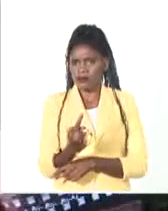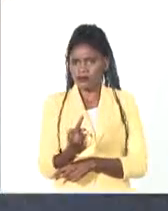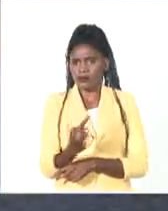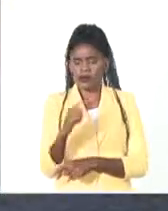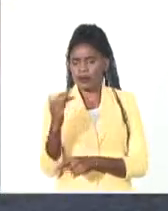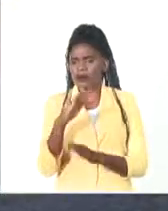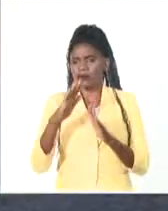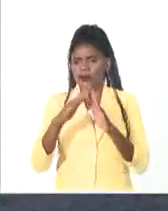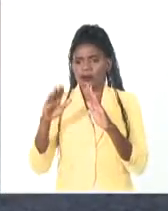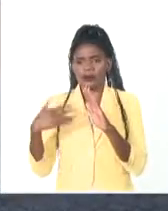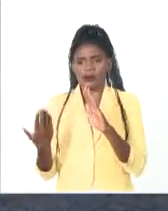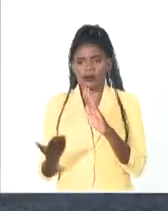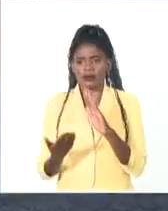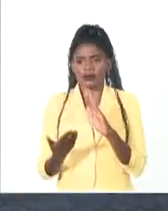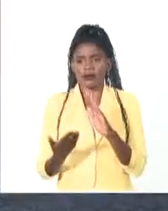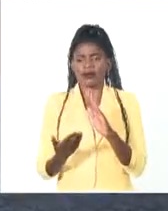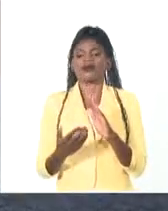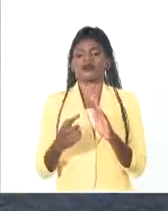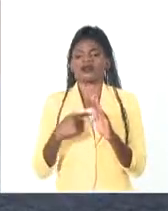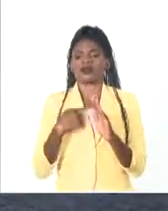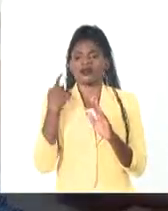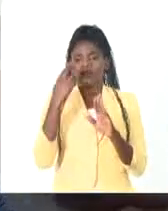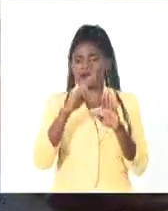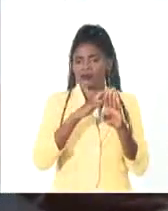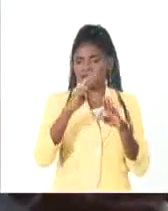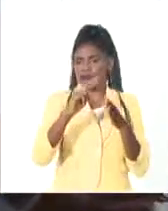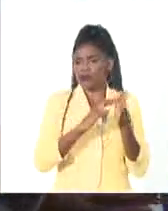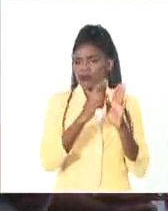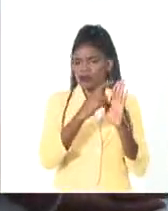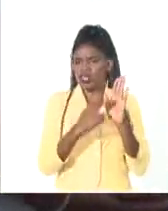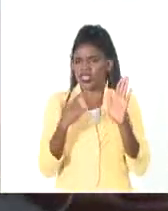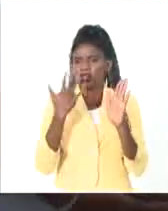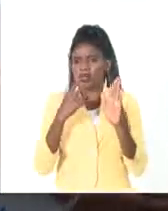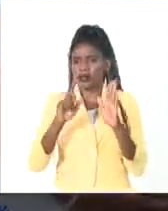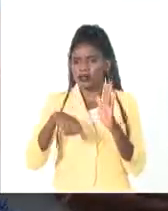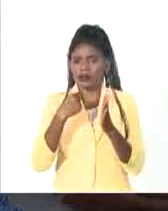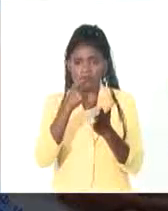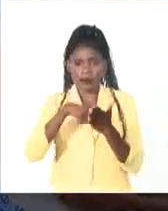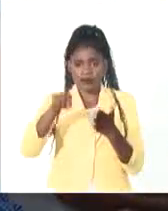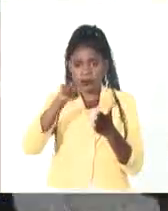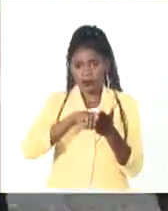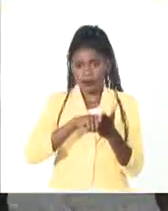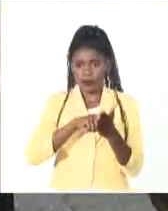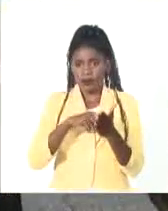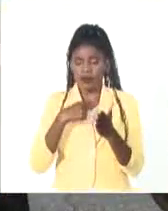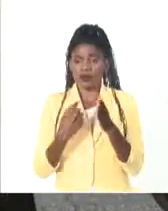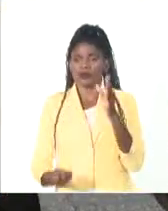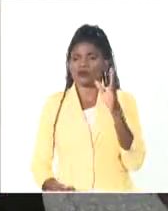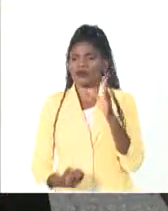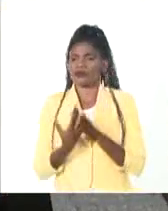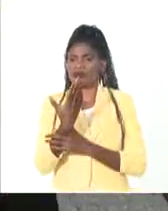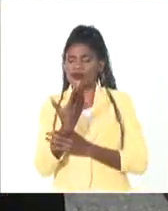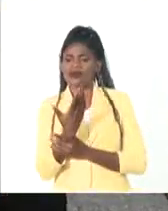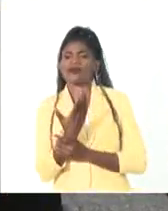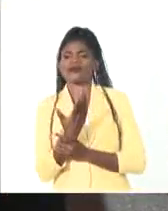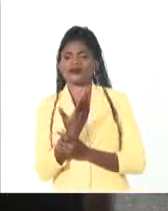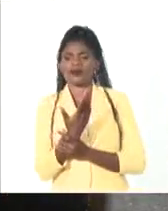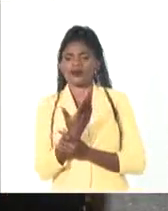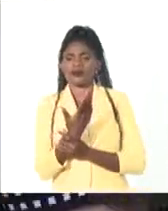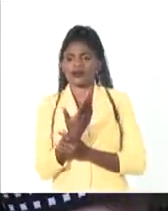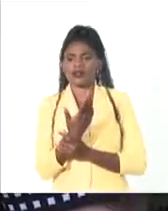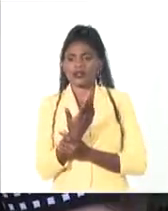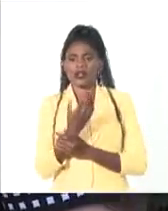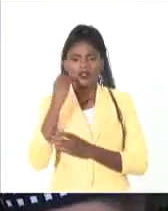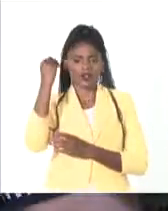mismos vecinos, vamos en representación de los mismos electores. Entonces surgimos precisamente de lo que consideran